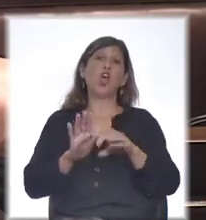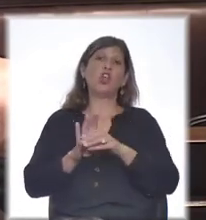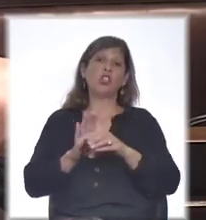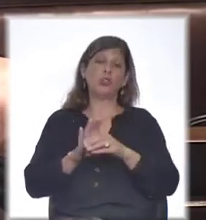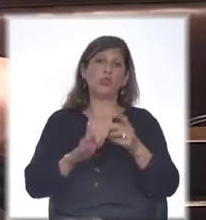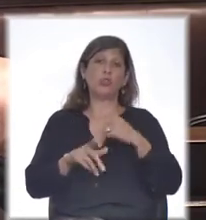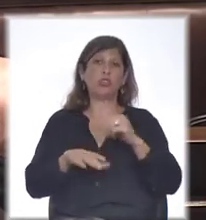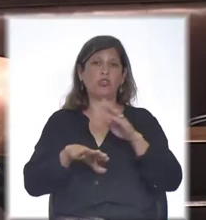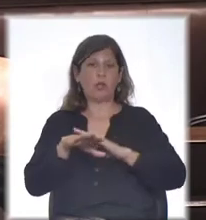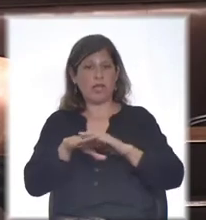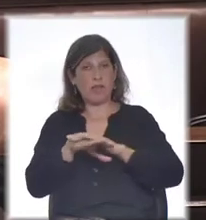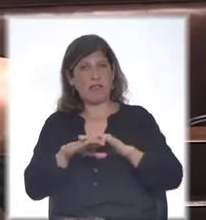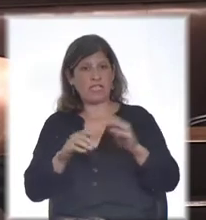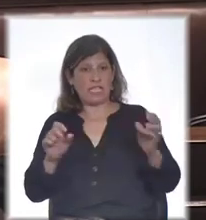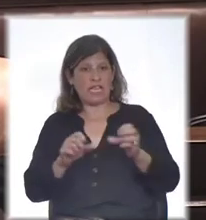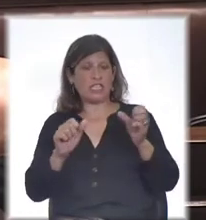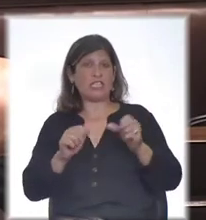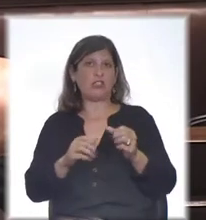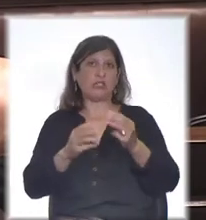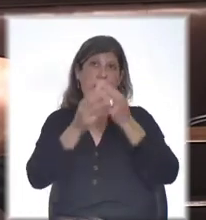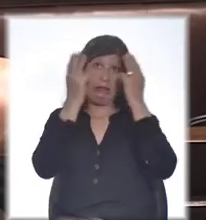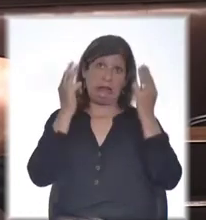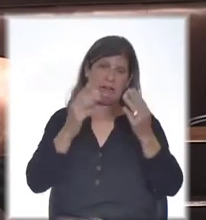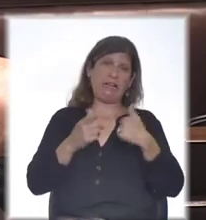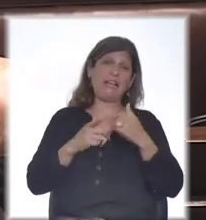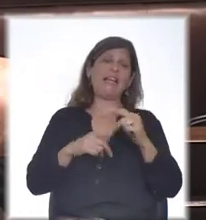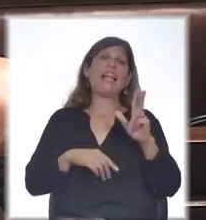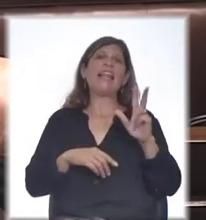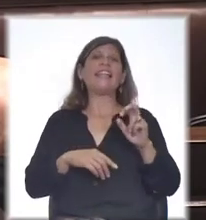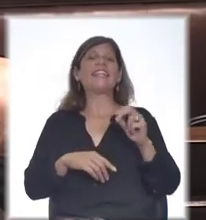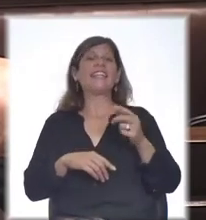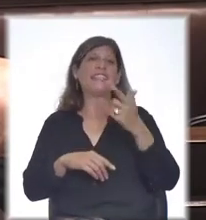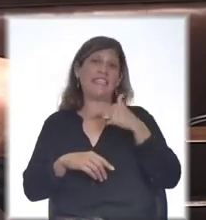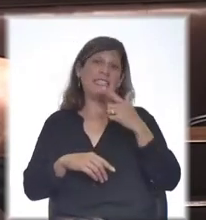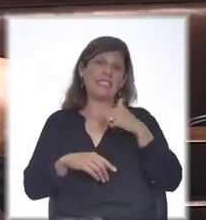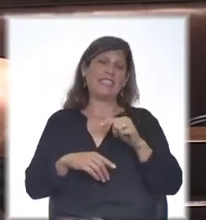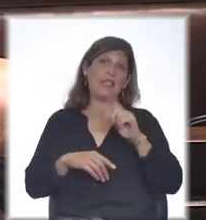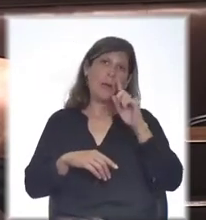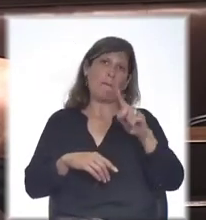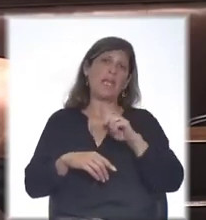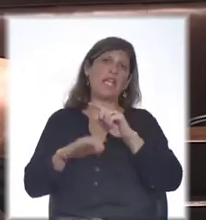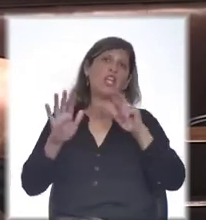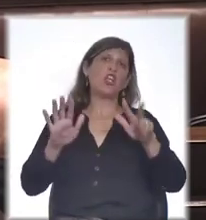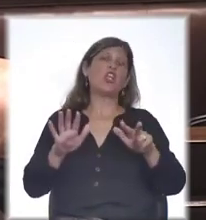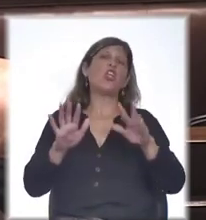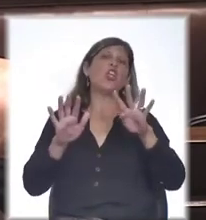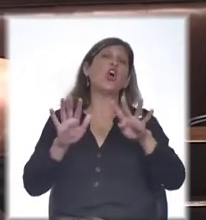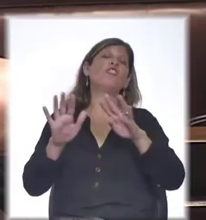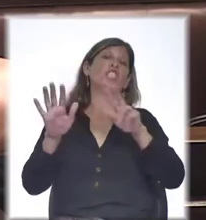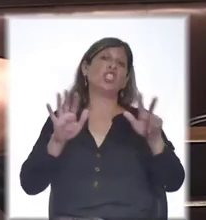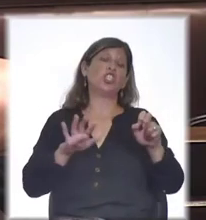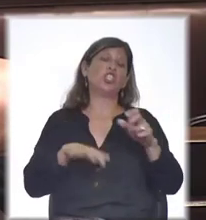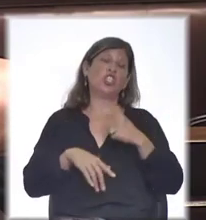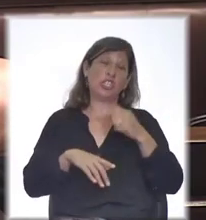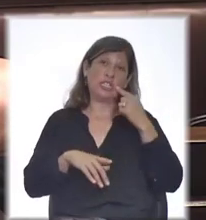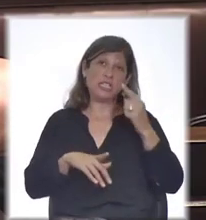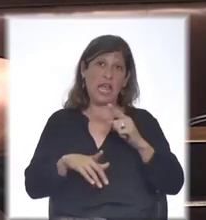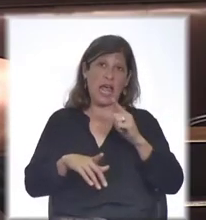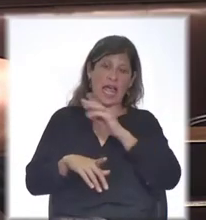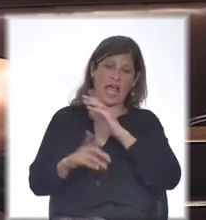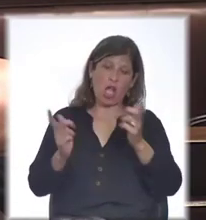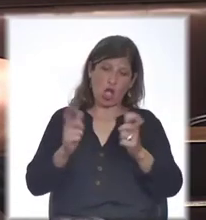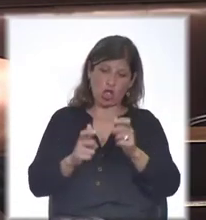oficiales generales. El 30 de septiembre de 1980 se procede por parte del Consejo de Estado a